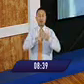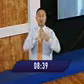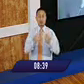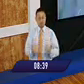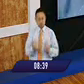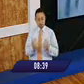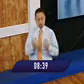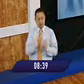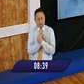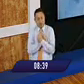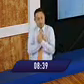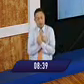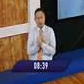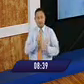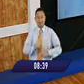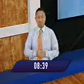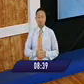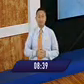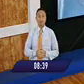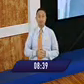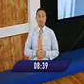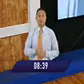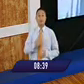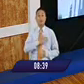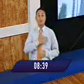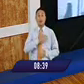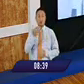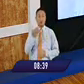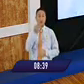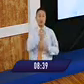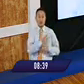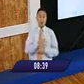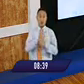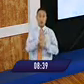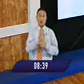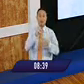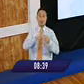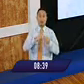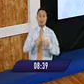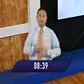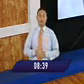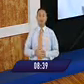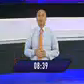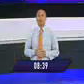mucho, mucho amor y destinar una parte de nosotros a cuidar esta linda ciudad.